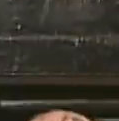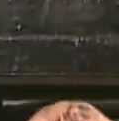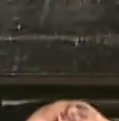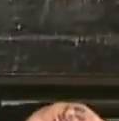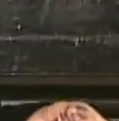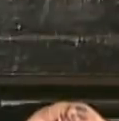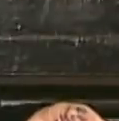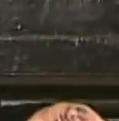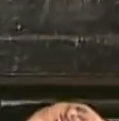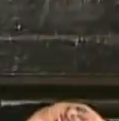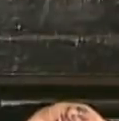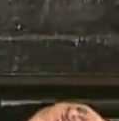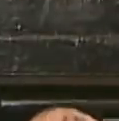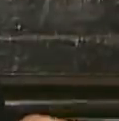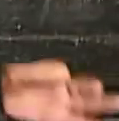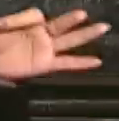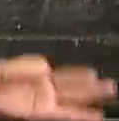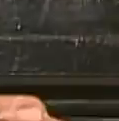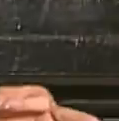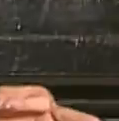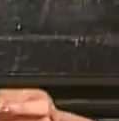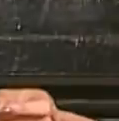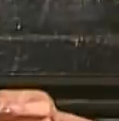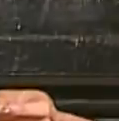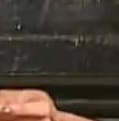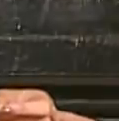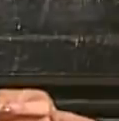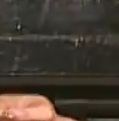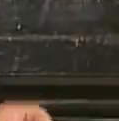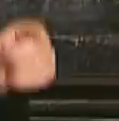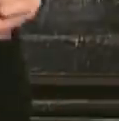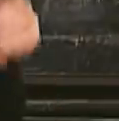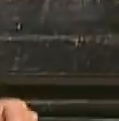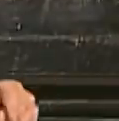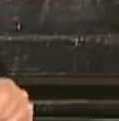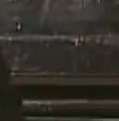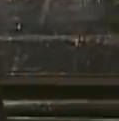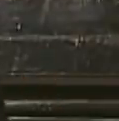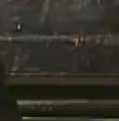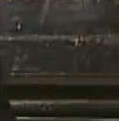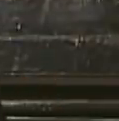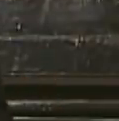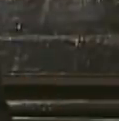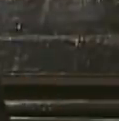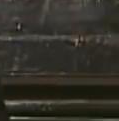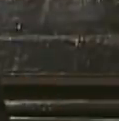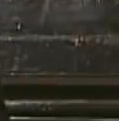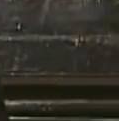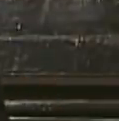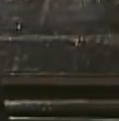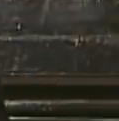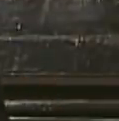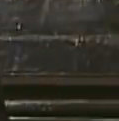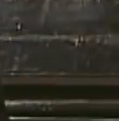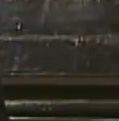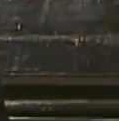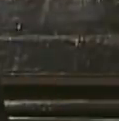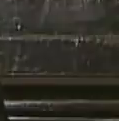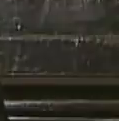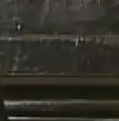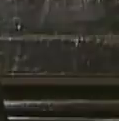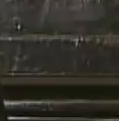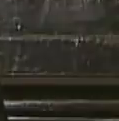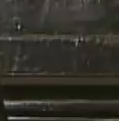las autoridades sanitarias epidemiológicas y la Fuerza Armada Nacional Bolivariana. A esta hora las declaraciones las ofrece la vicepresidenta ejecutiva